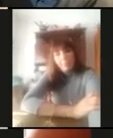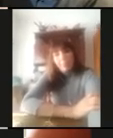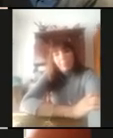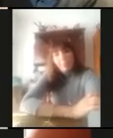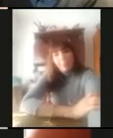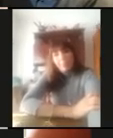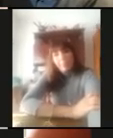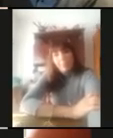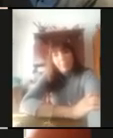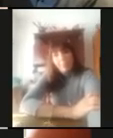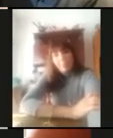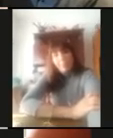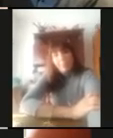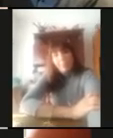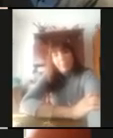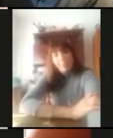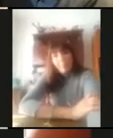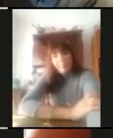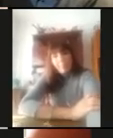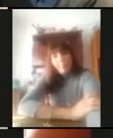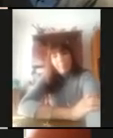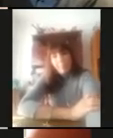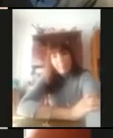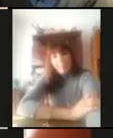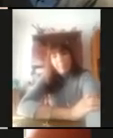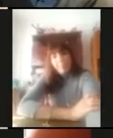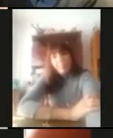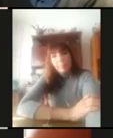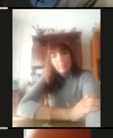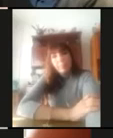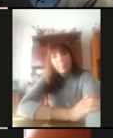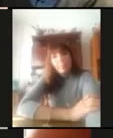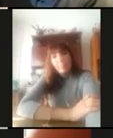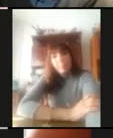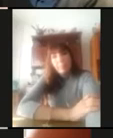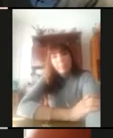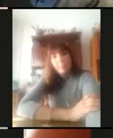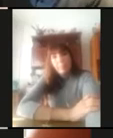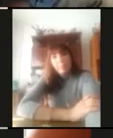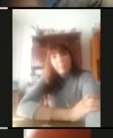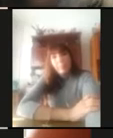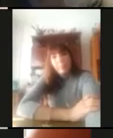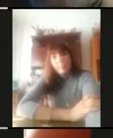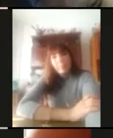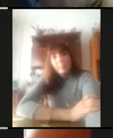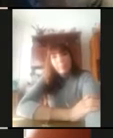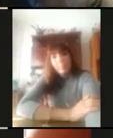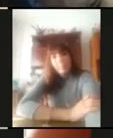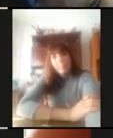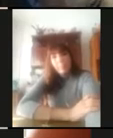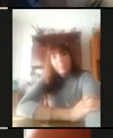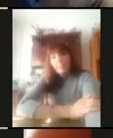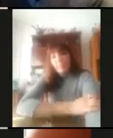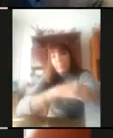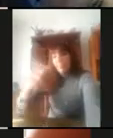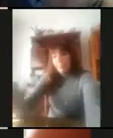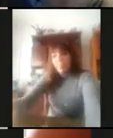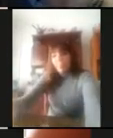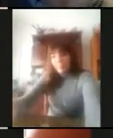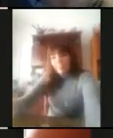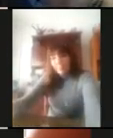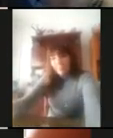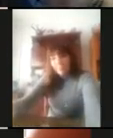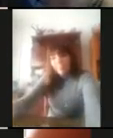la reparte entre sus discípulos se queda sin larga y se va a vivir allí a este